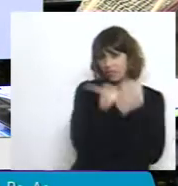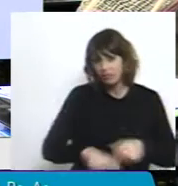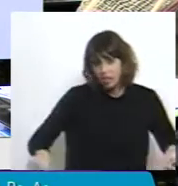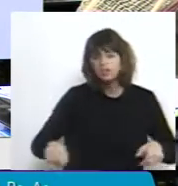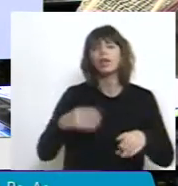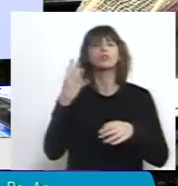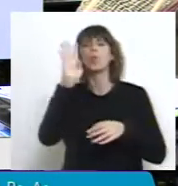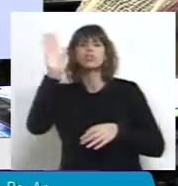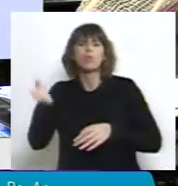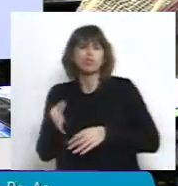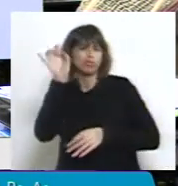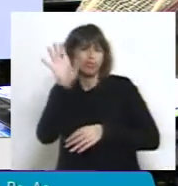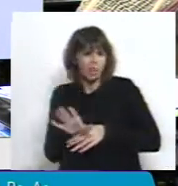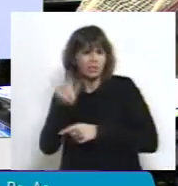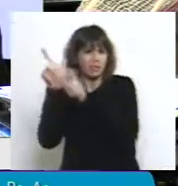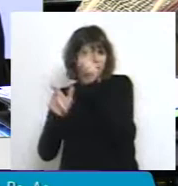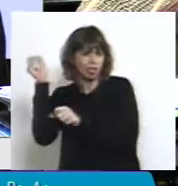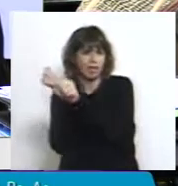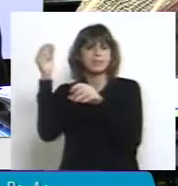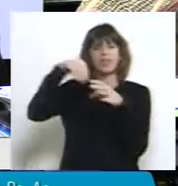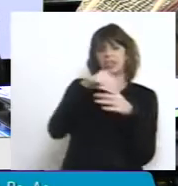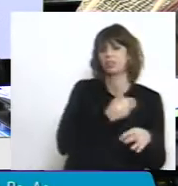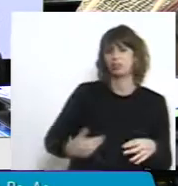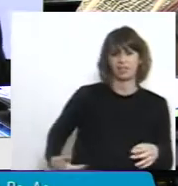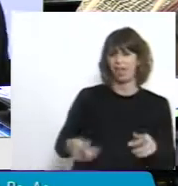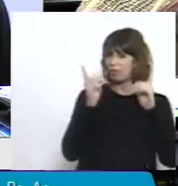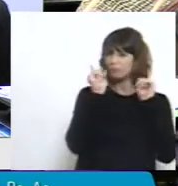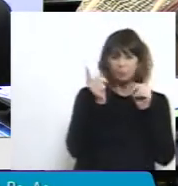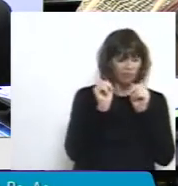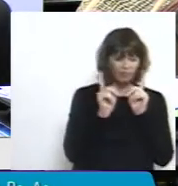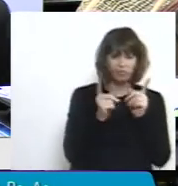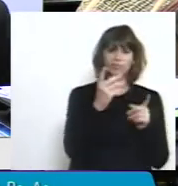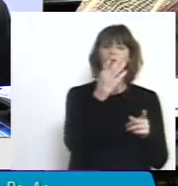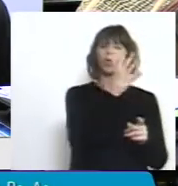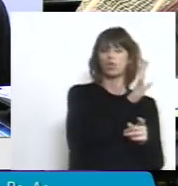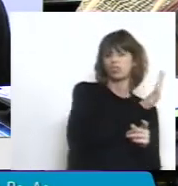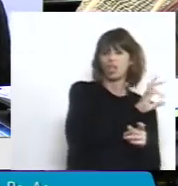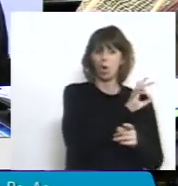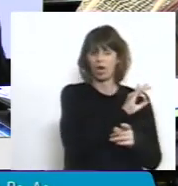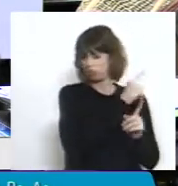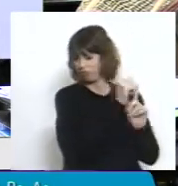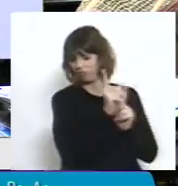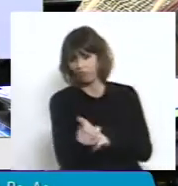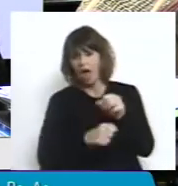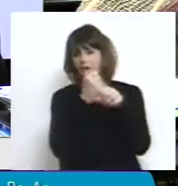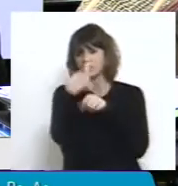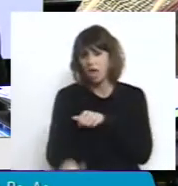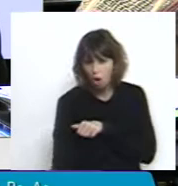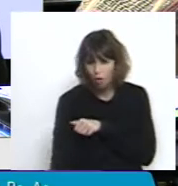un 1,4% del producto, igual que hace 5 años atrás. No es real que hay un desborde de empleados públicos. En